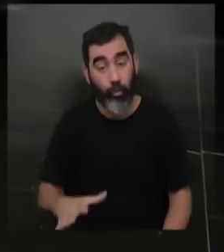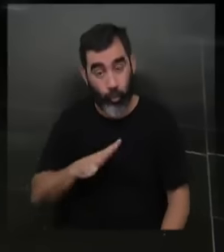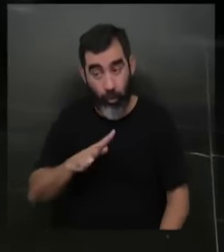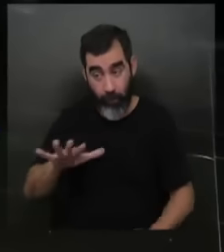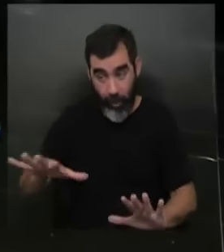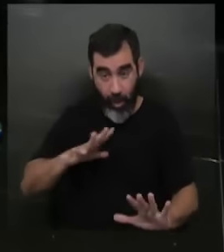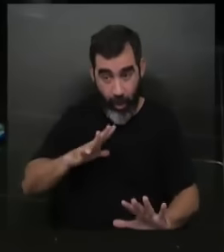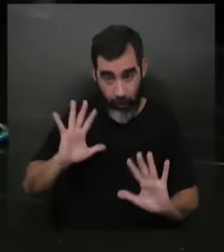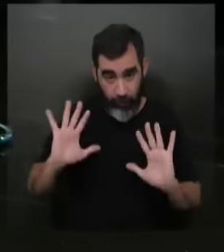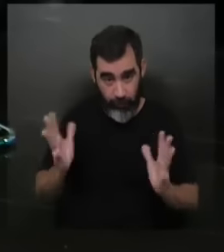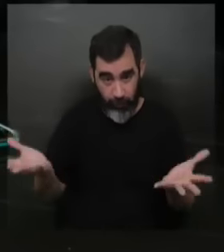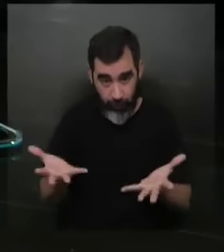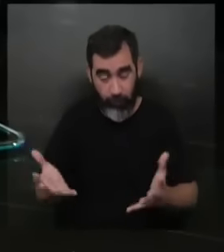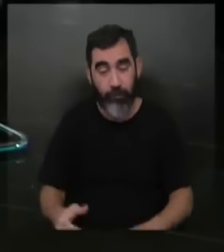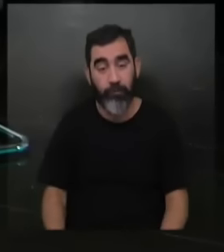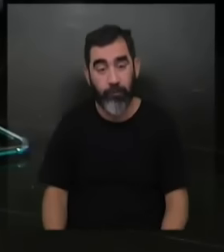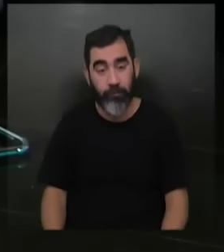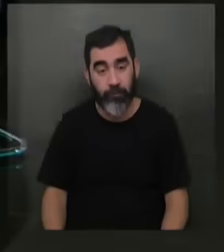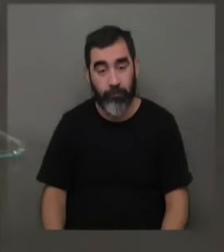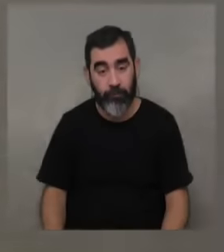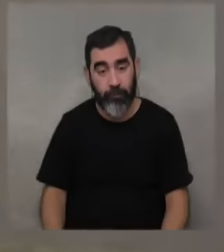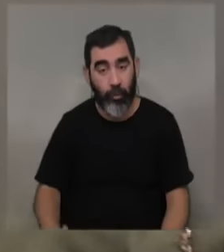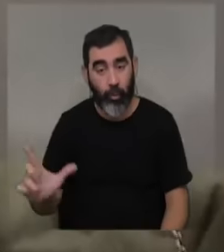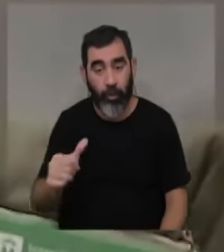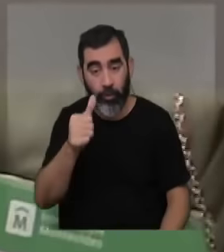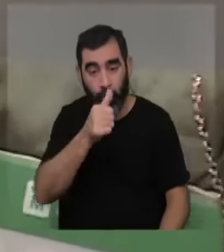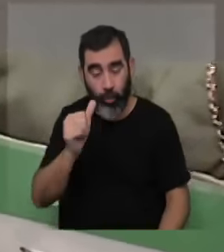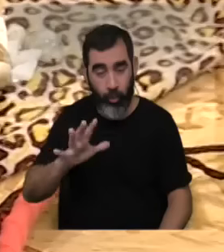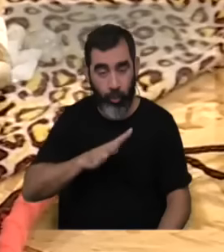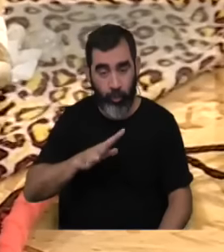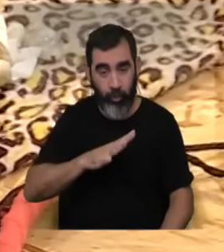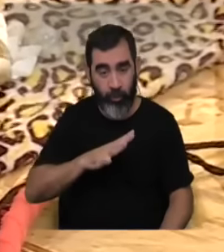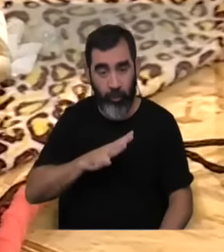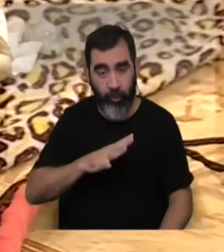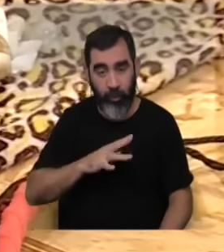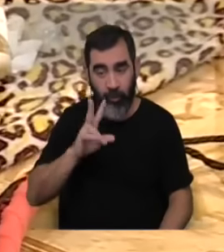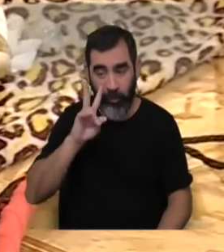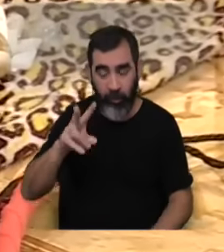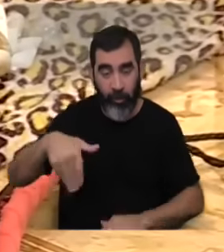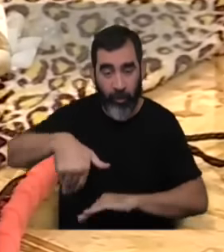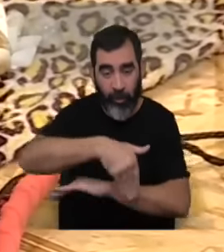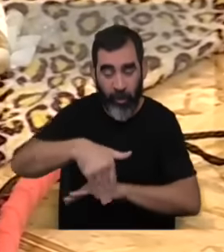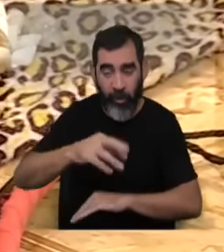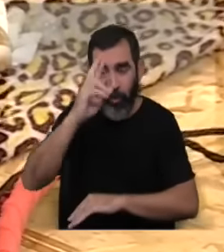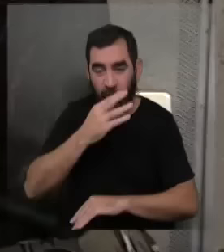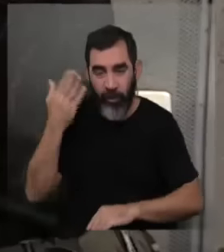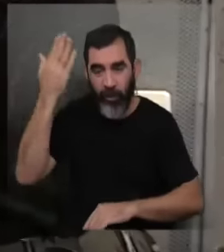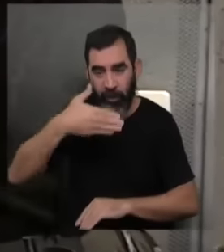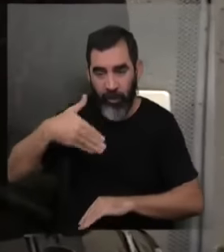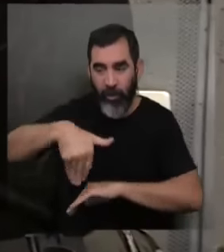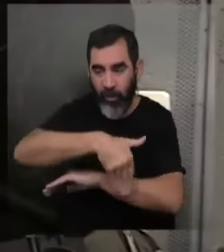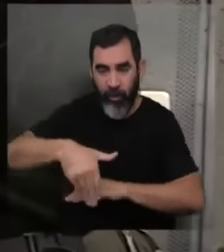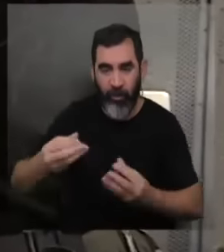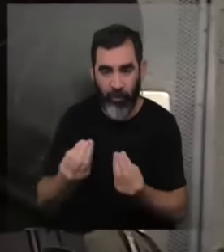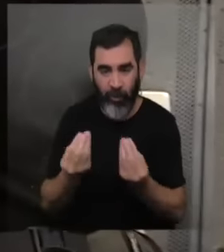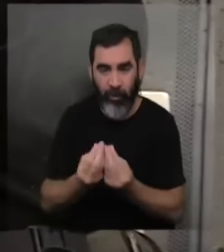teniendo sobre la mesa y que no no están tocados estás por las calles y ves una cantidad de gries afro en situación de calle